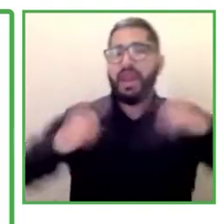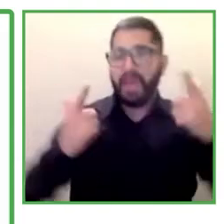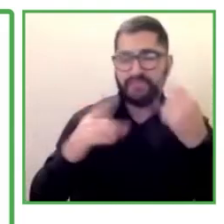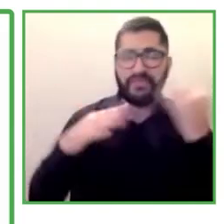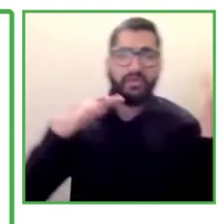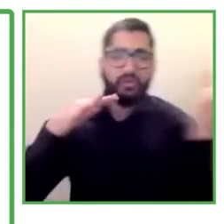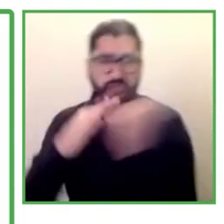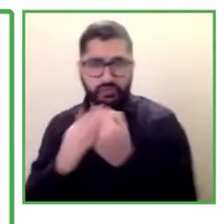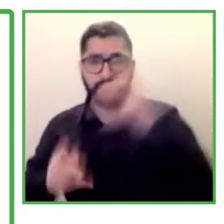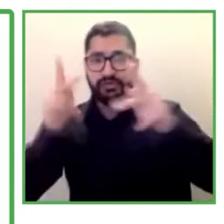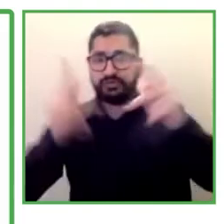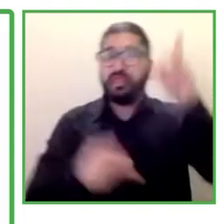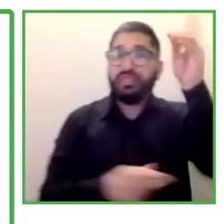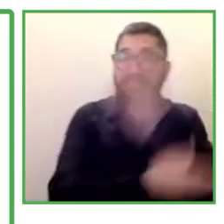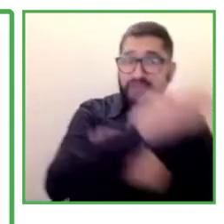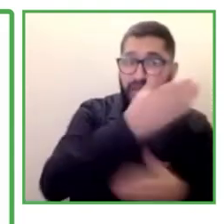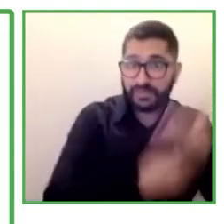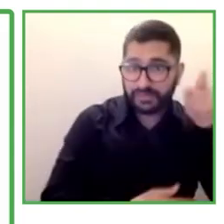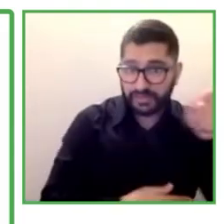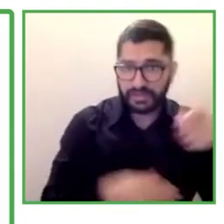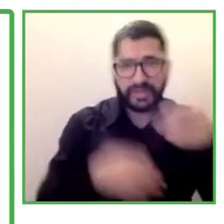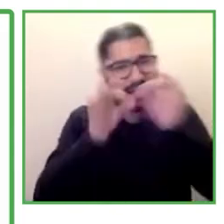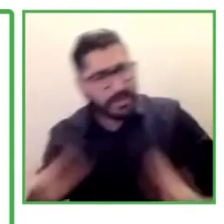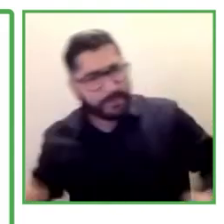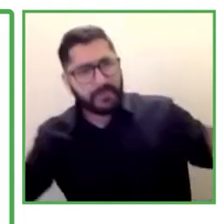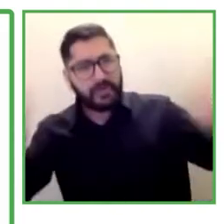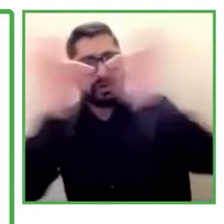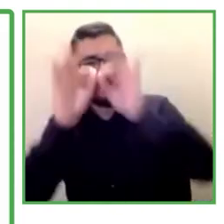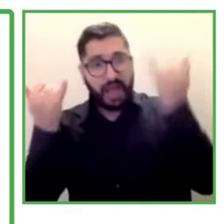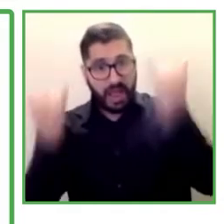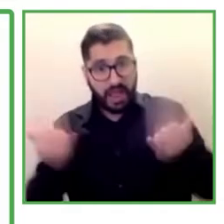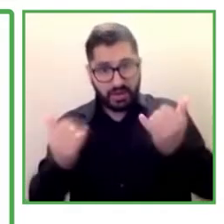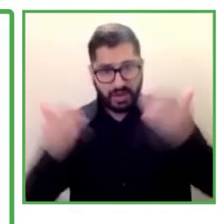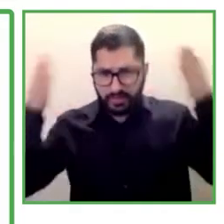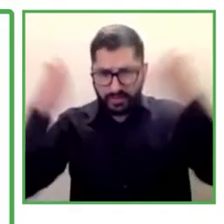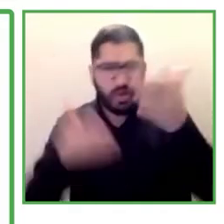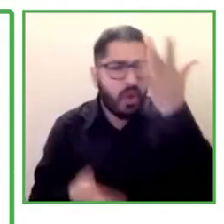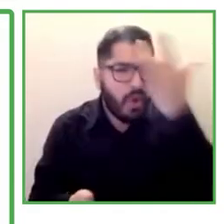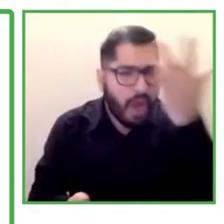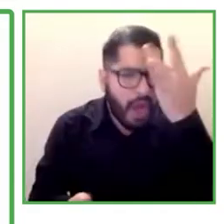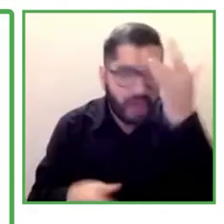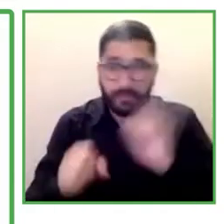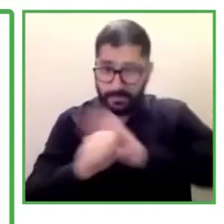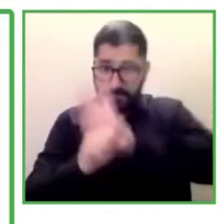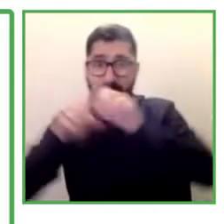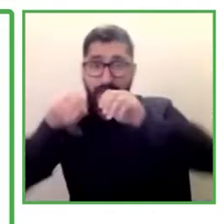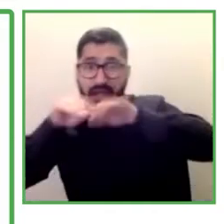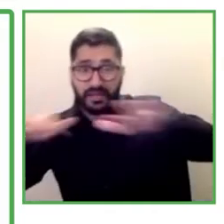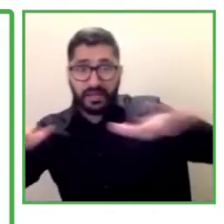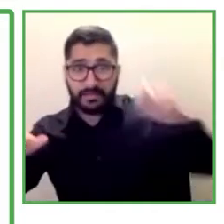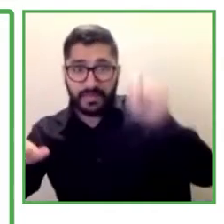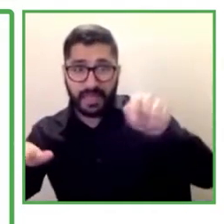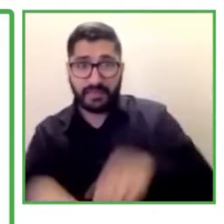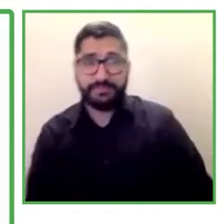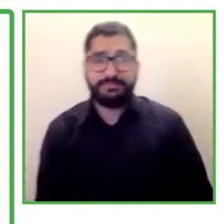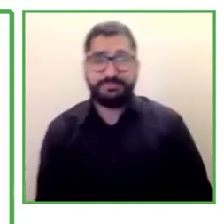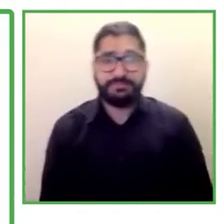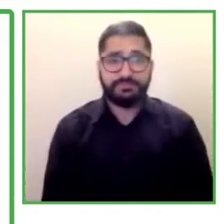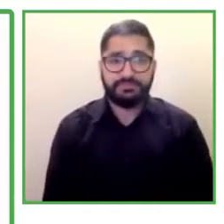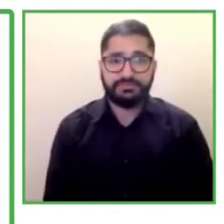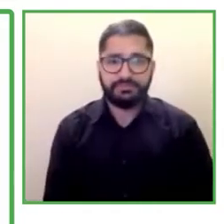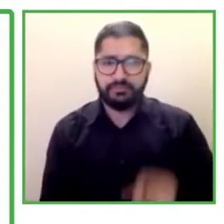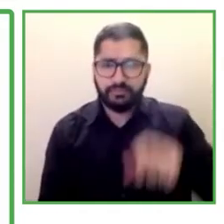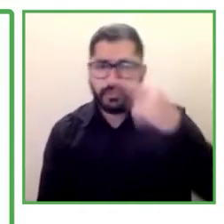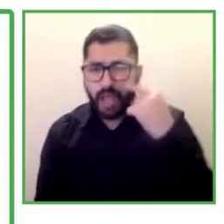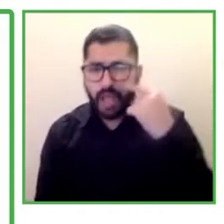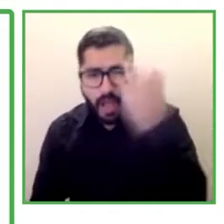importante en el actual contexto porque la pandemia, como les comentaba, ha evidenciado muchísimo más fuerte las brechas